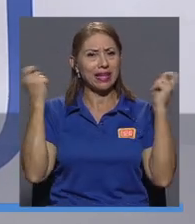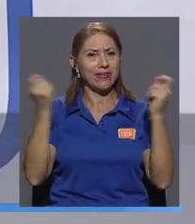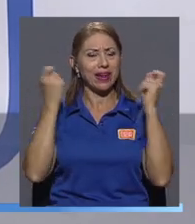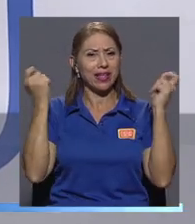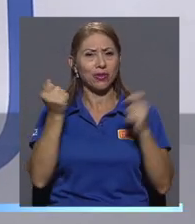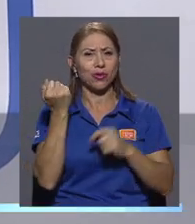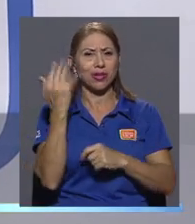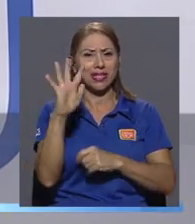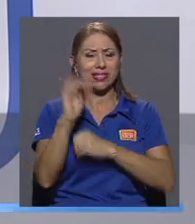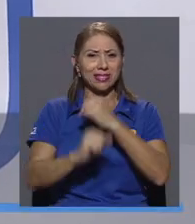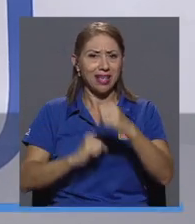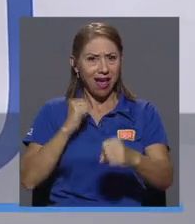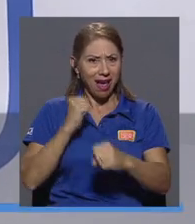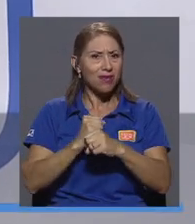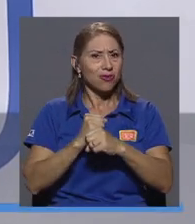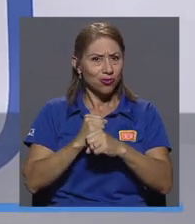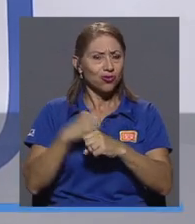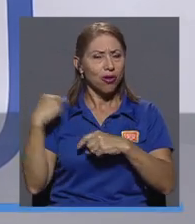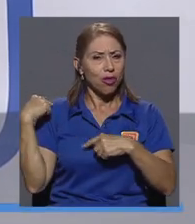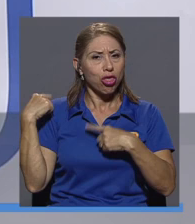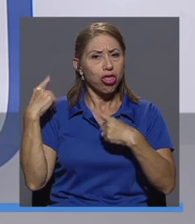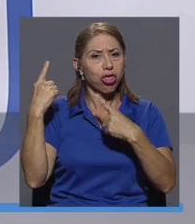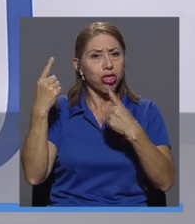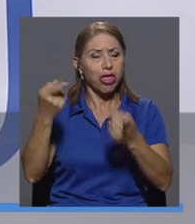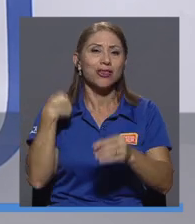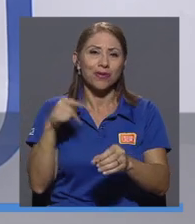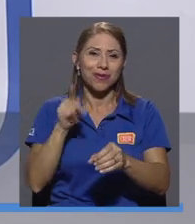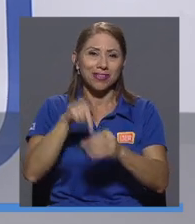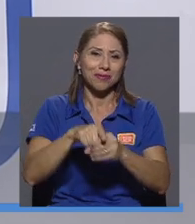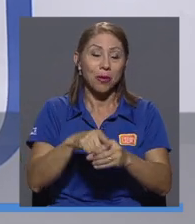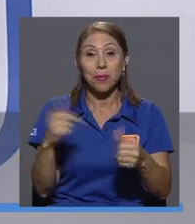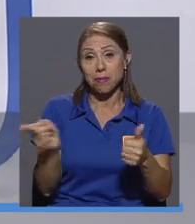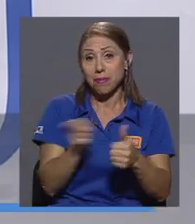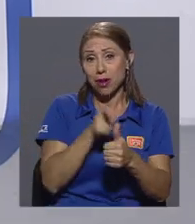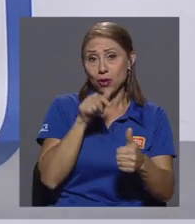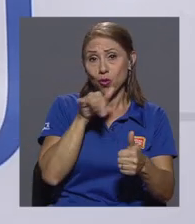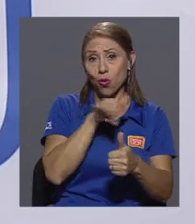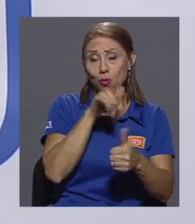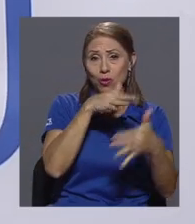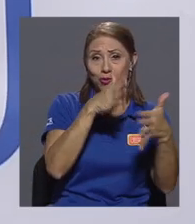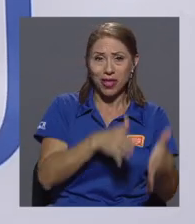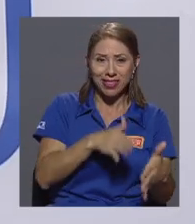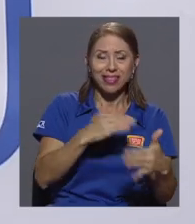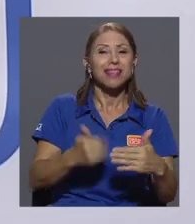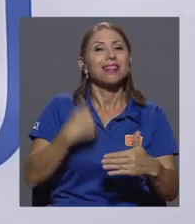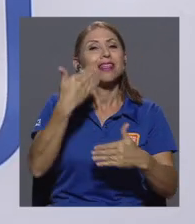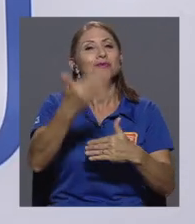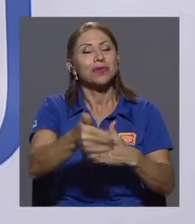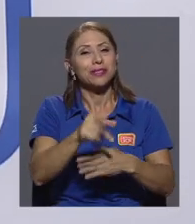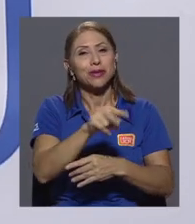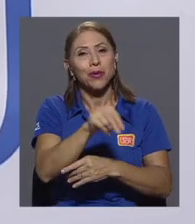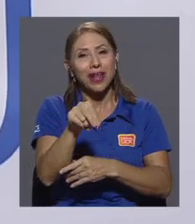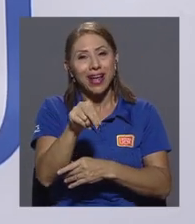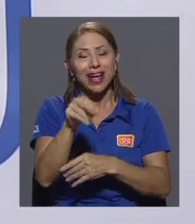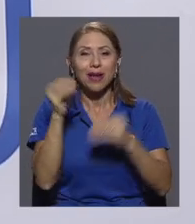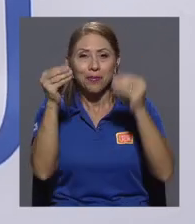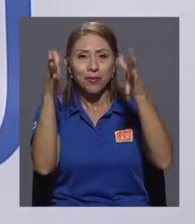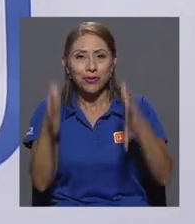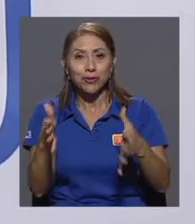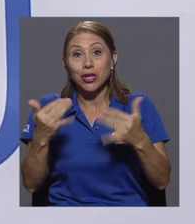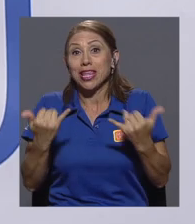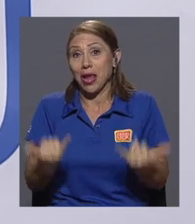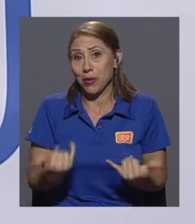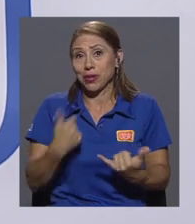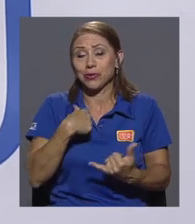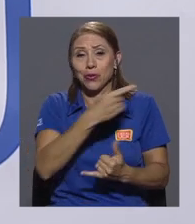de la carrera he participado primero como estudiante después como colega profesor y ahora me ha tocado estar